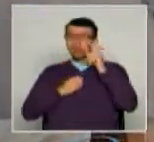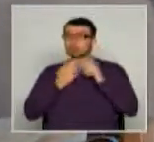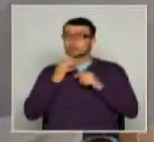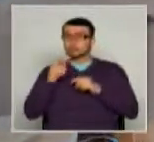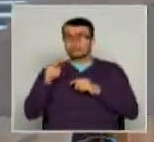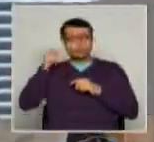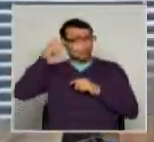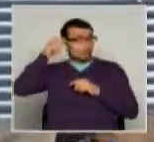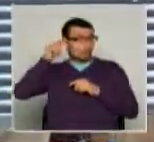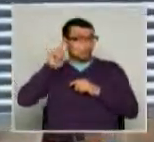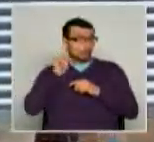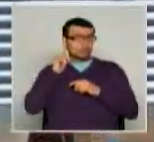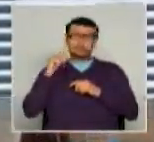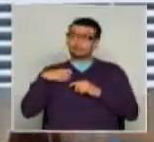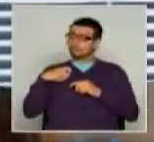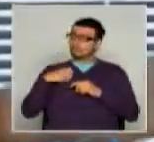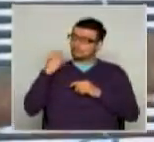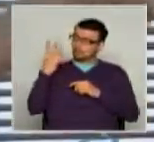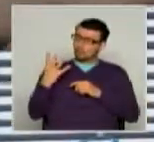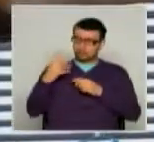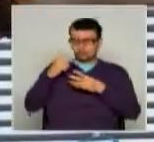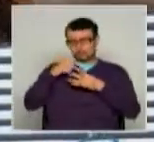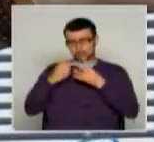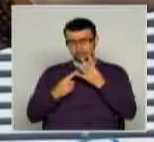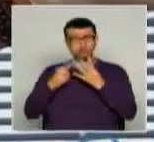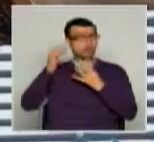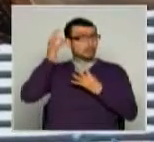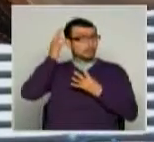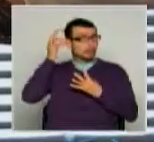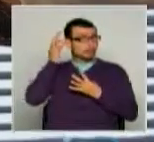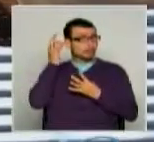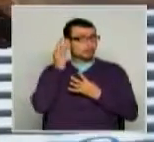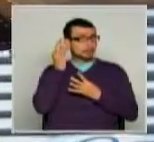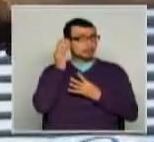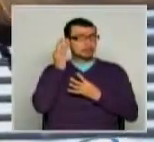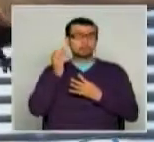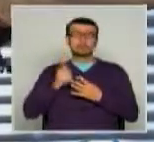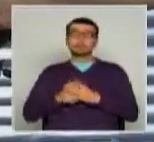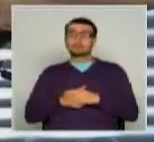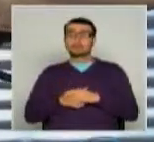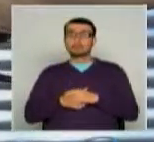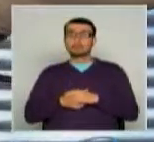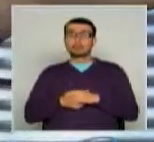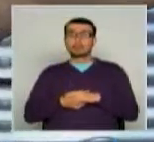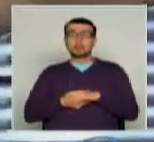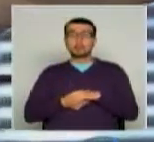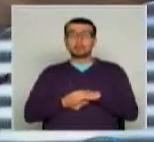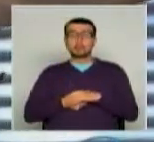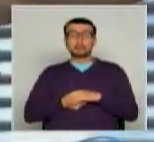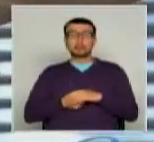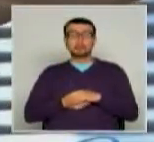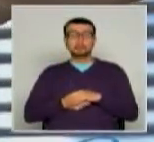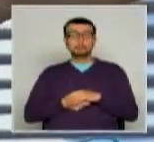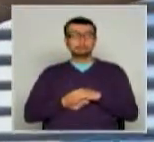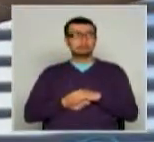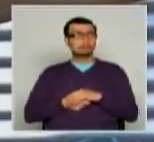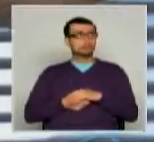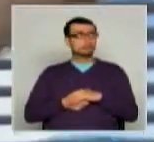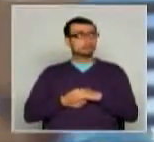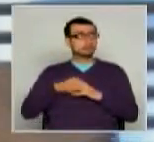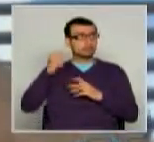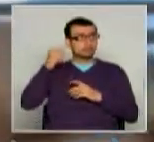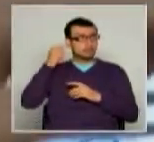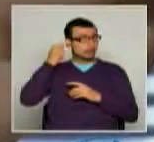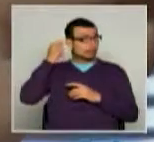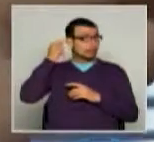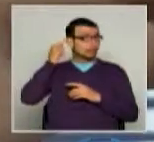hemos trabajado 4 puntos fundamentales. El punto que vemos acá en la parte superior es conocido como Shen Men, es el punto que nos